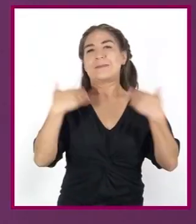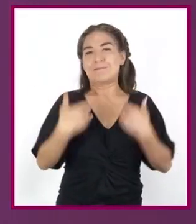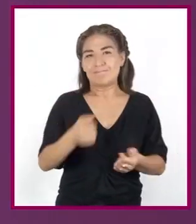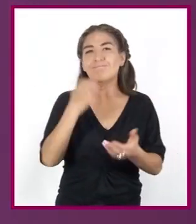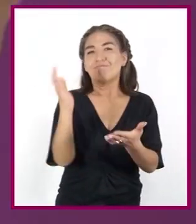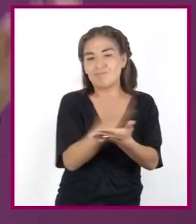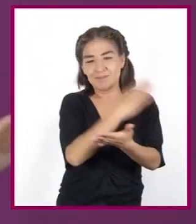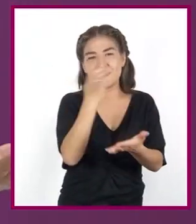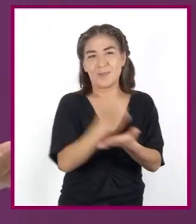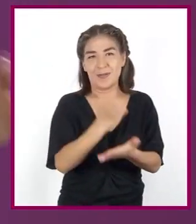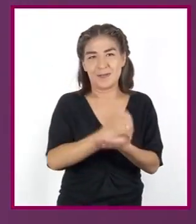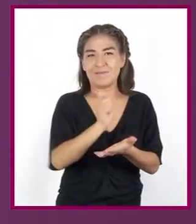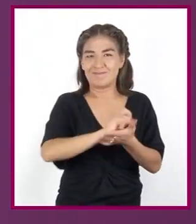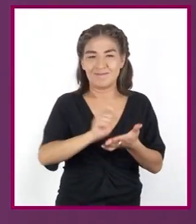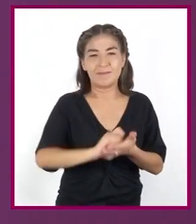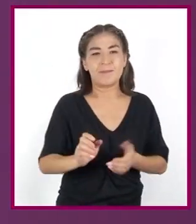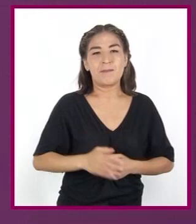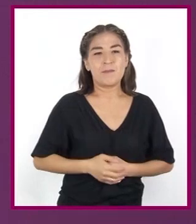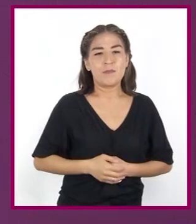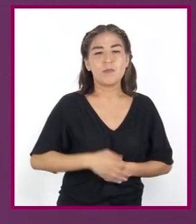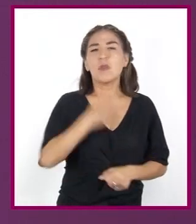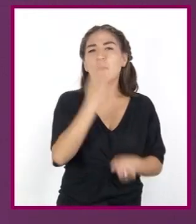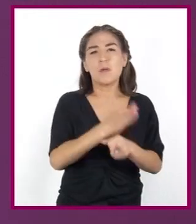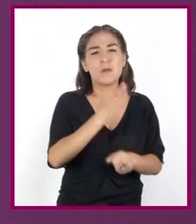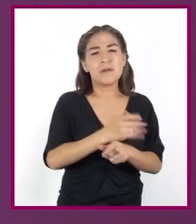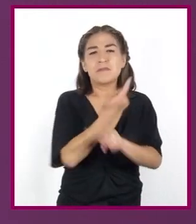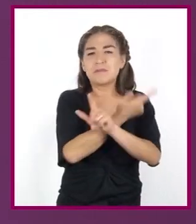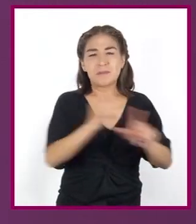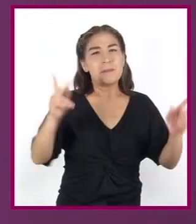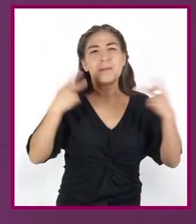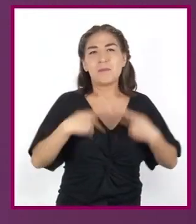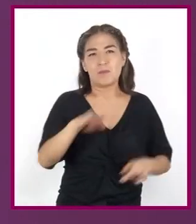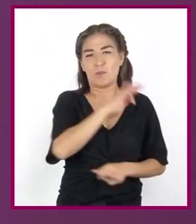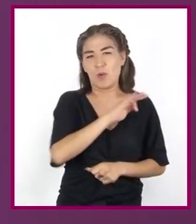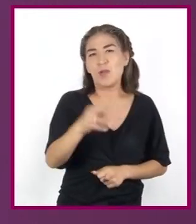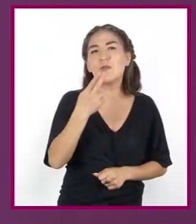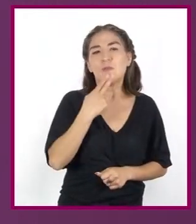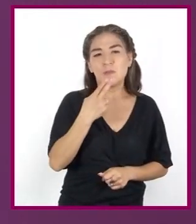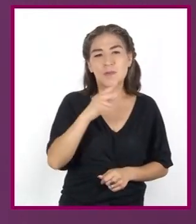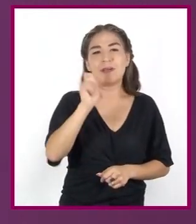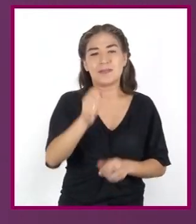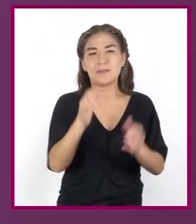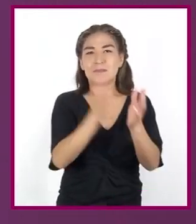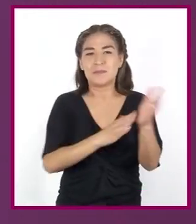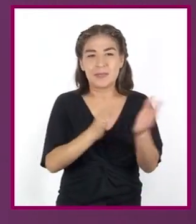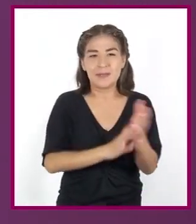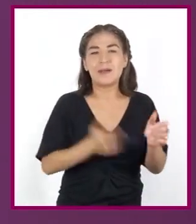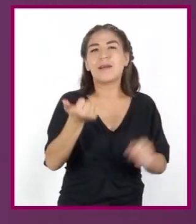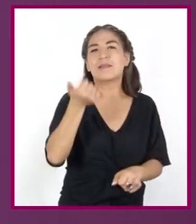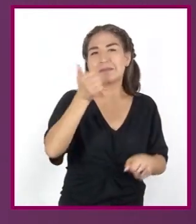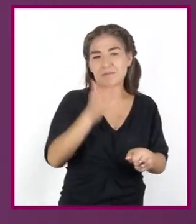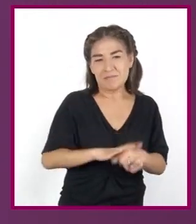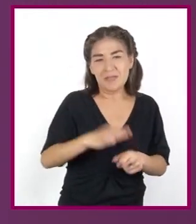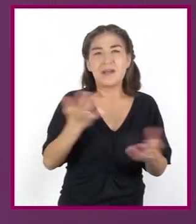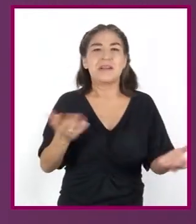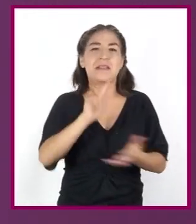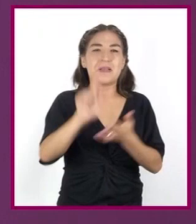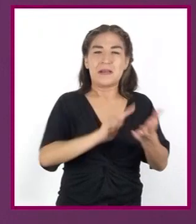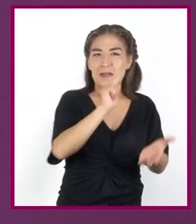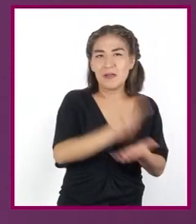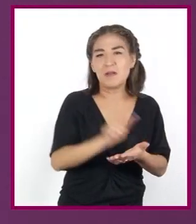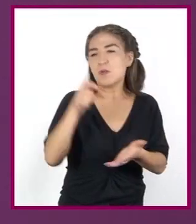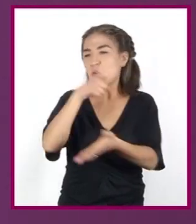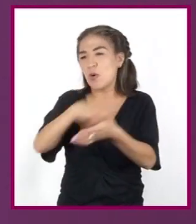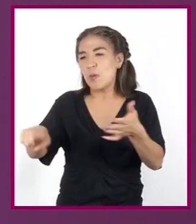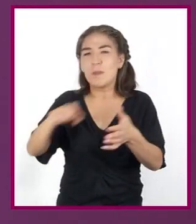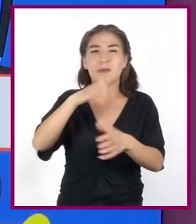apuntes. Actualmente cualquier persona puede requerir el uso de documentos administrativos y legales, ya sea en la